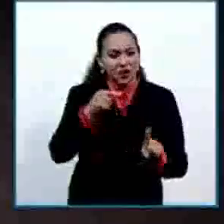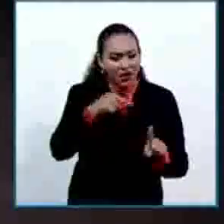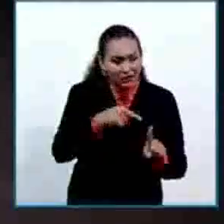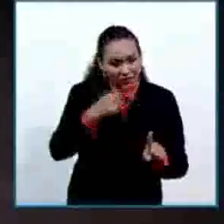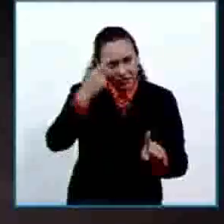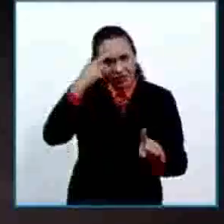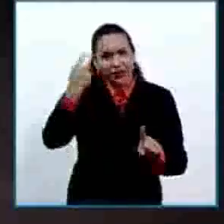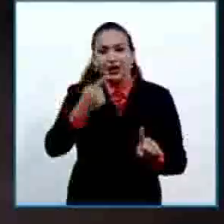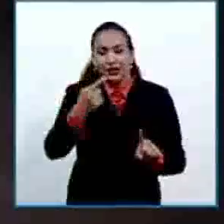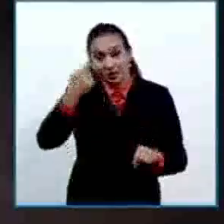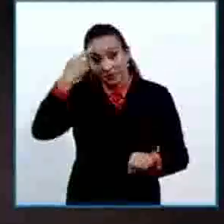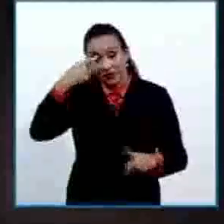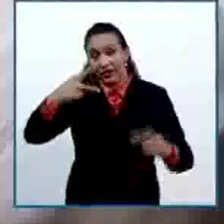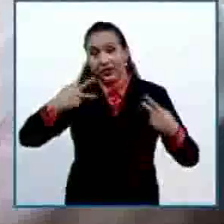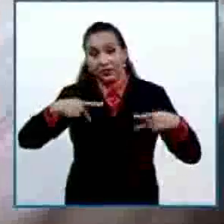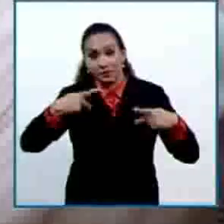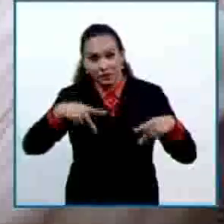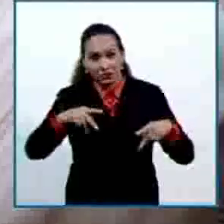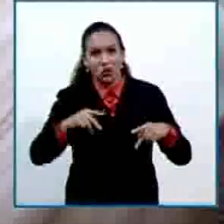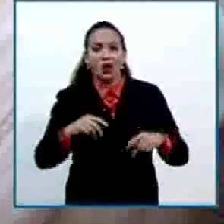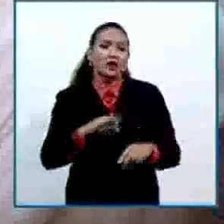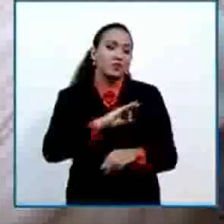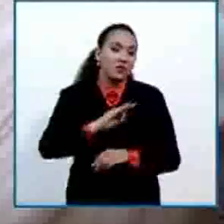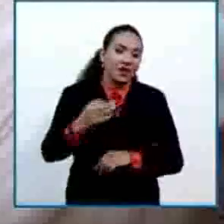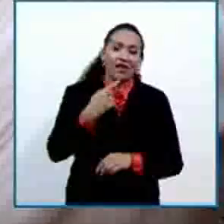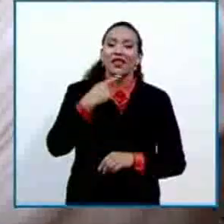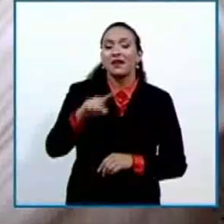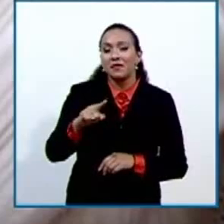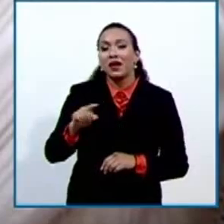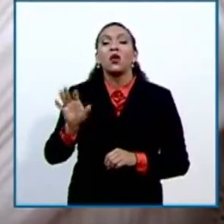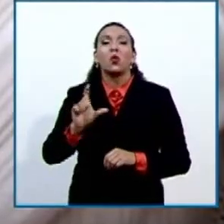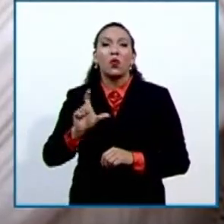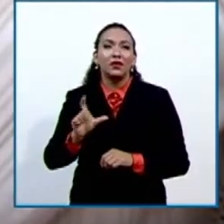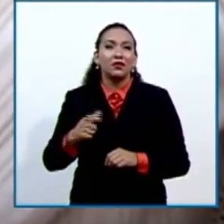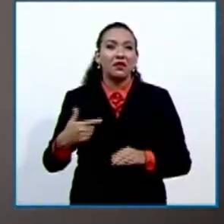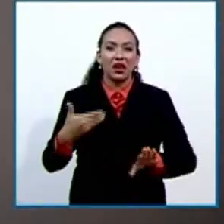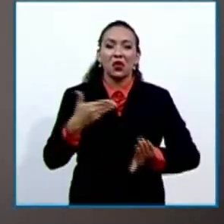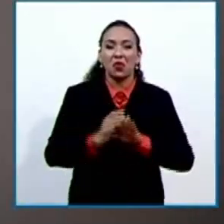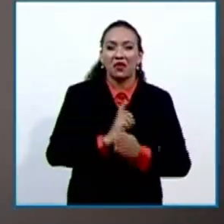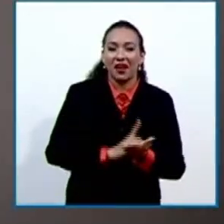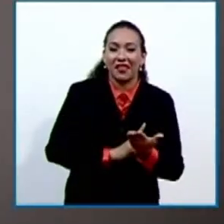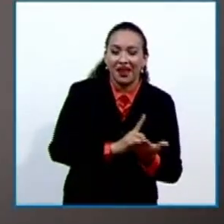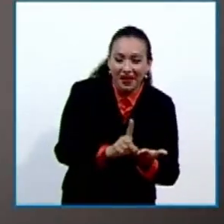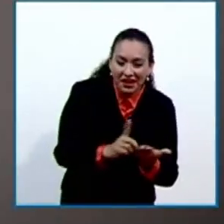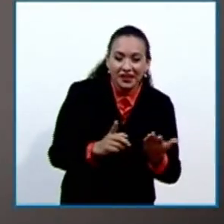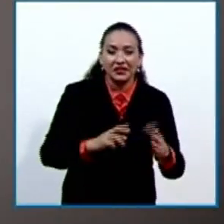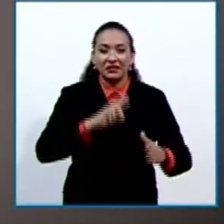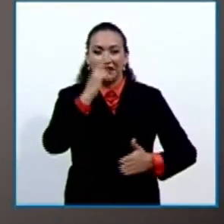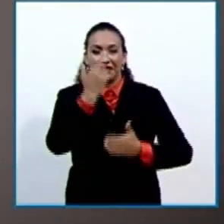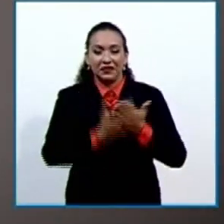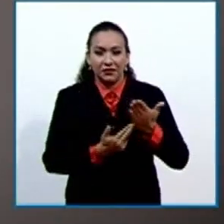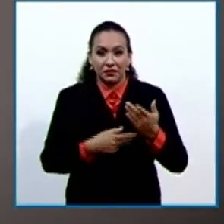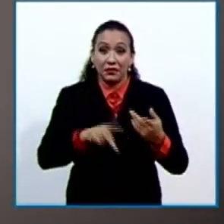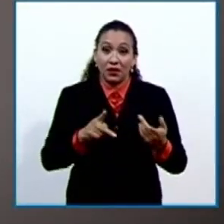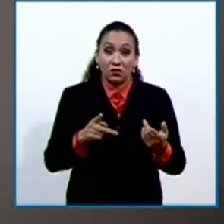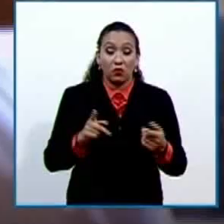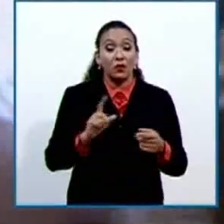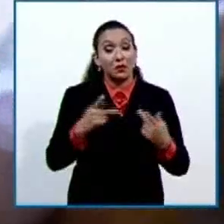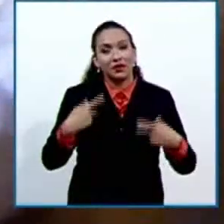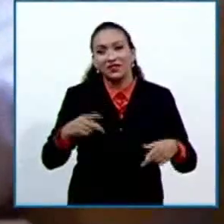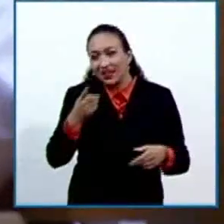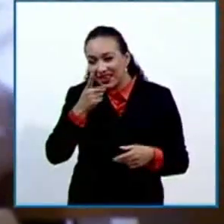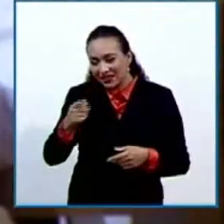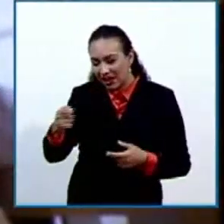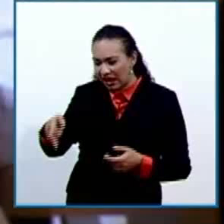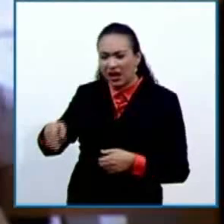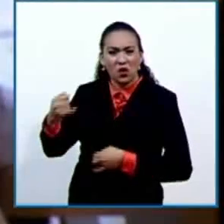suspensión garantizar los posibles daños y perjuicios que pudiera ocasionarse a la contraparte en caso de no obtener sentencia favorable,